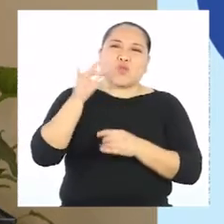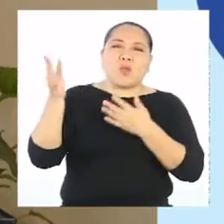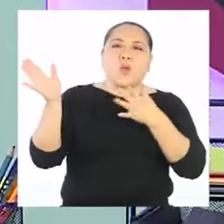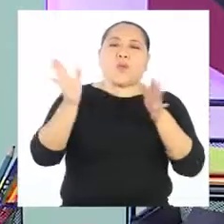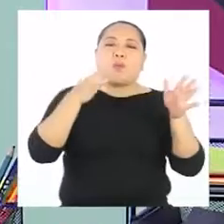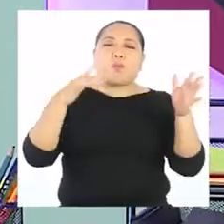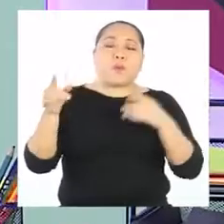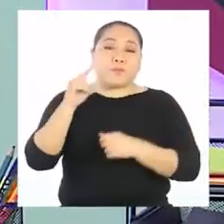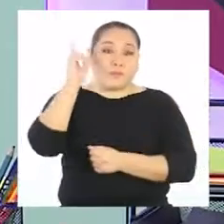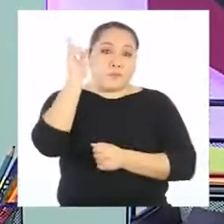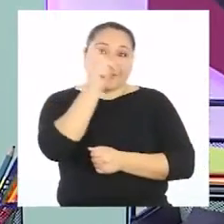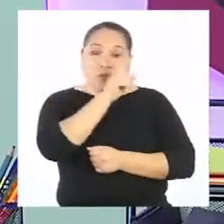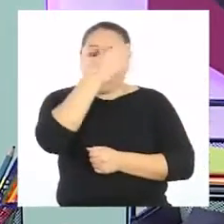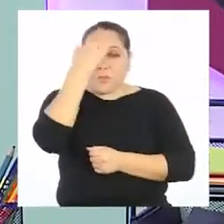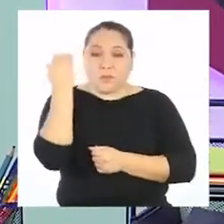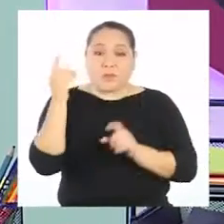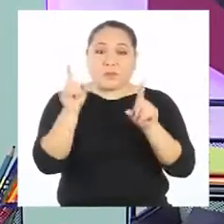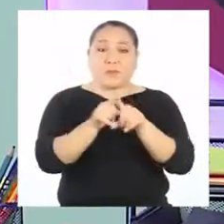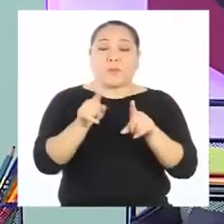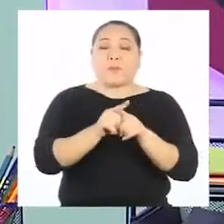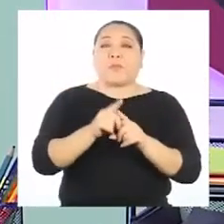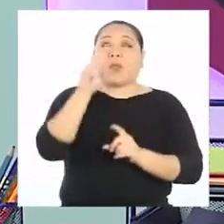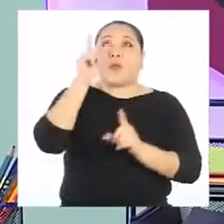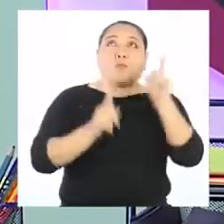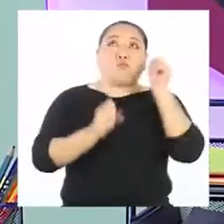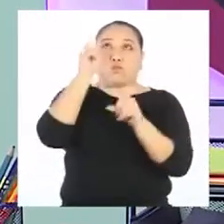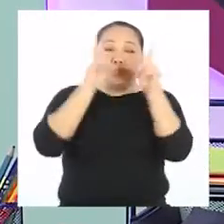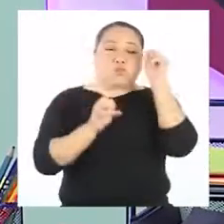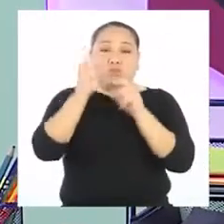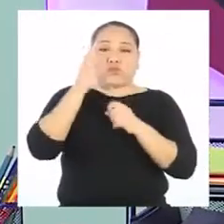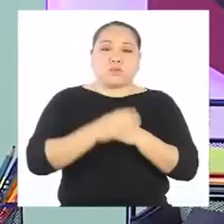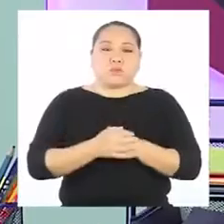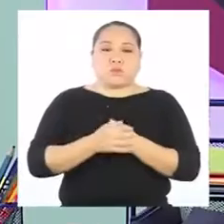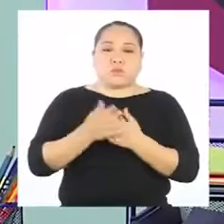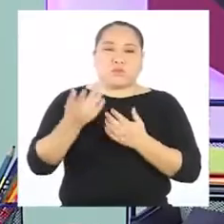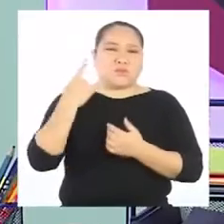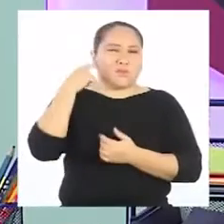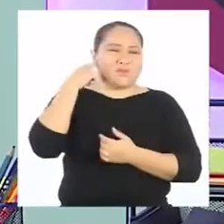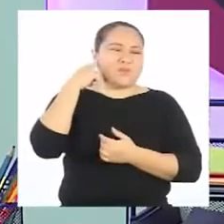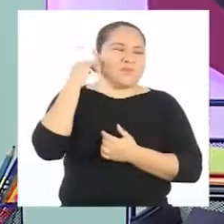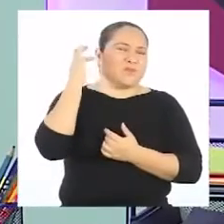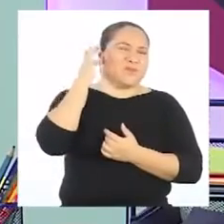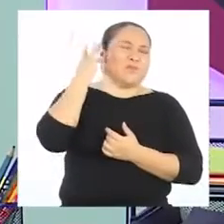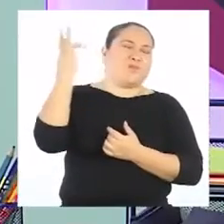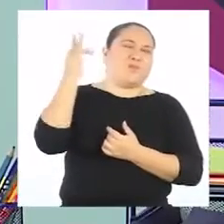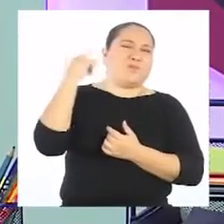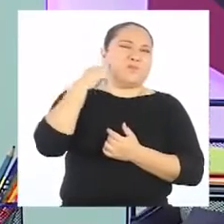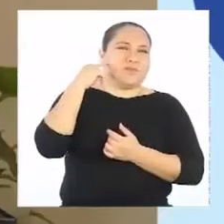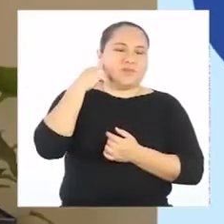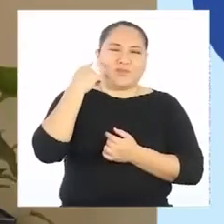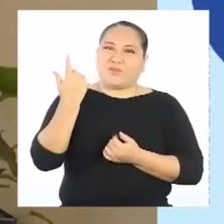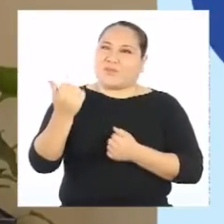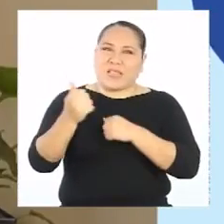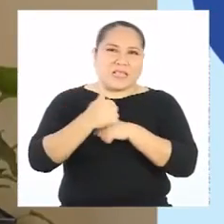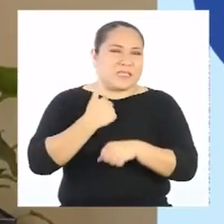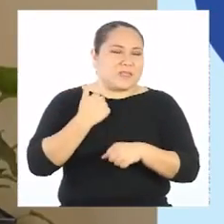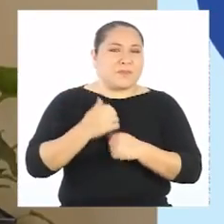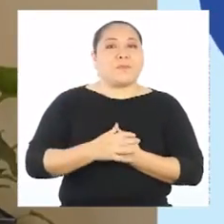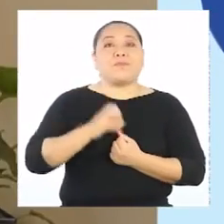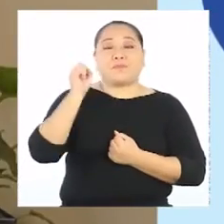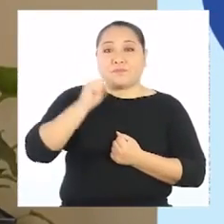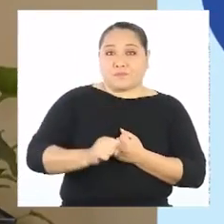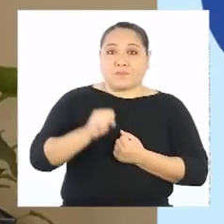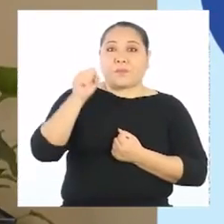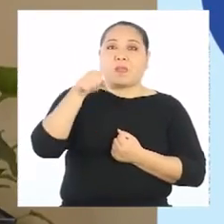local. Profesor, no olvidemos que además los fuegos artificiales nos dañan los oídos. Es un buen